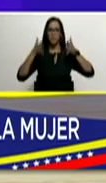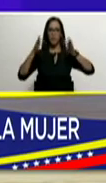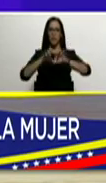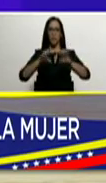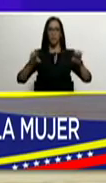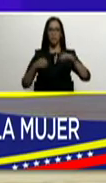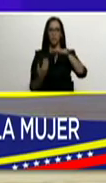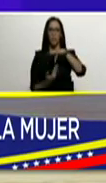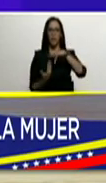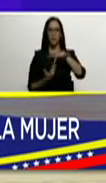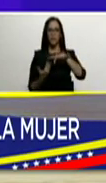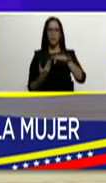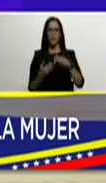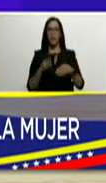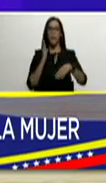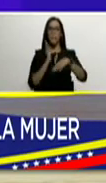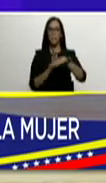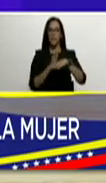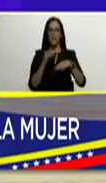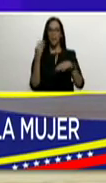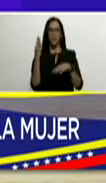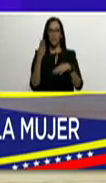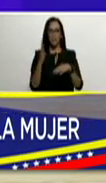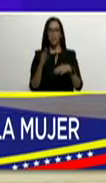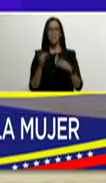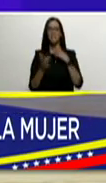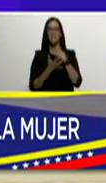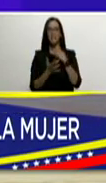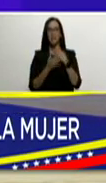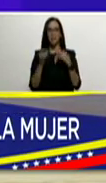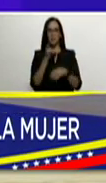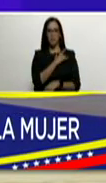educación básica, media, técnica y universitaria.